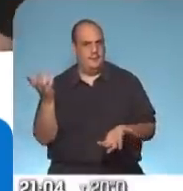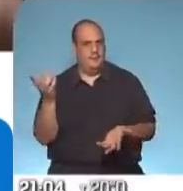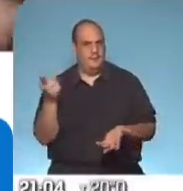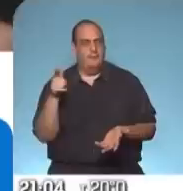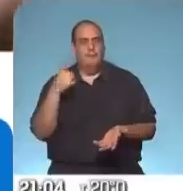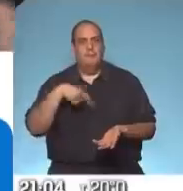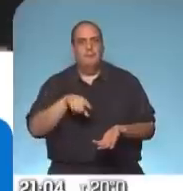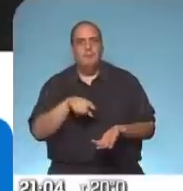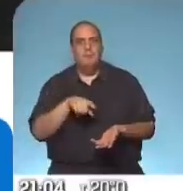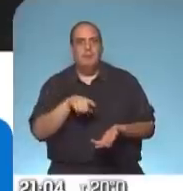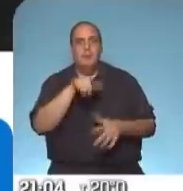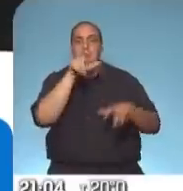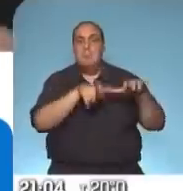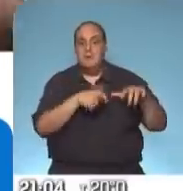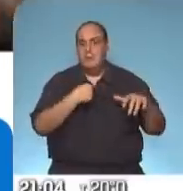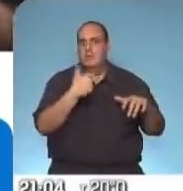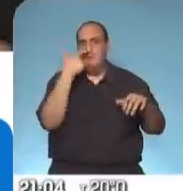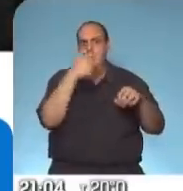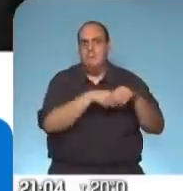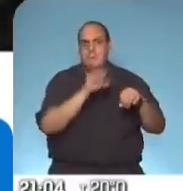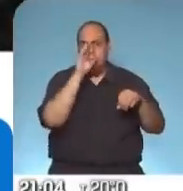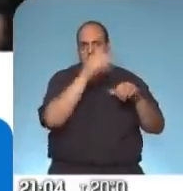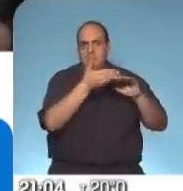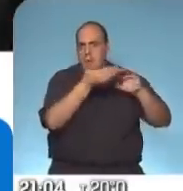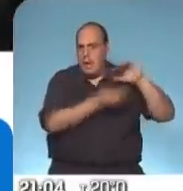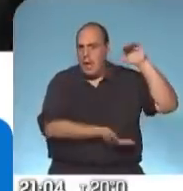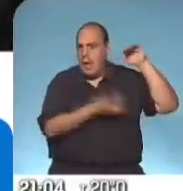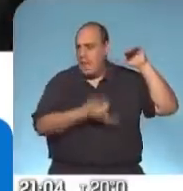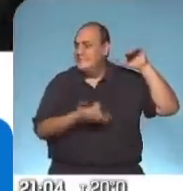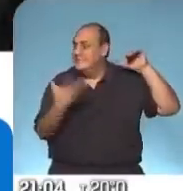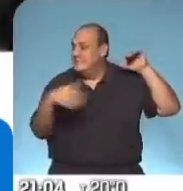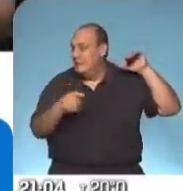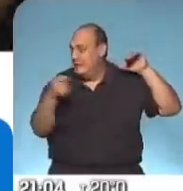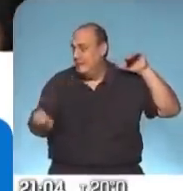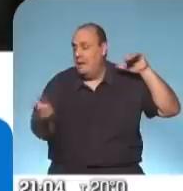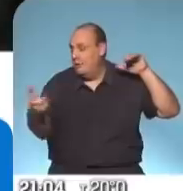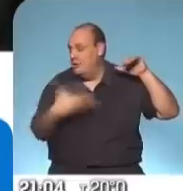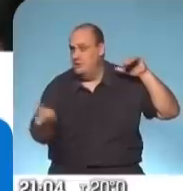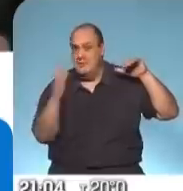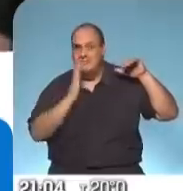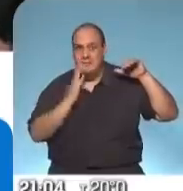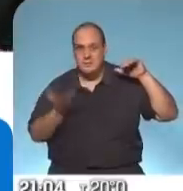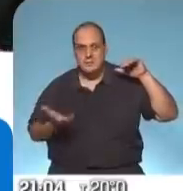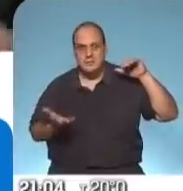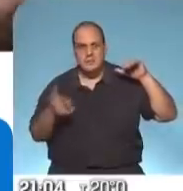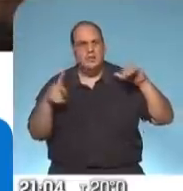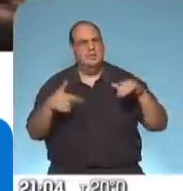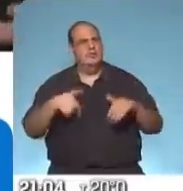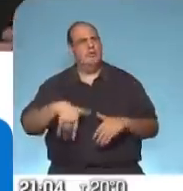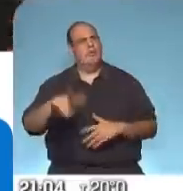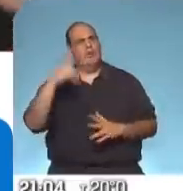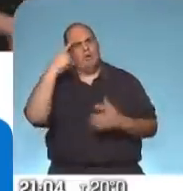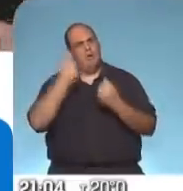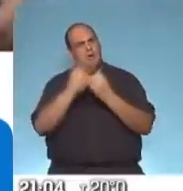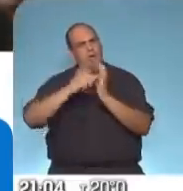que pagar para que se lleven el petróleo. Esto tiene que ver con una dinámica de los contratos petroleros, de contratos a futuro, donde hay como